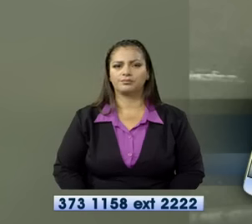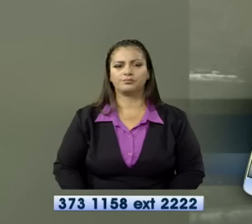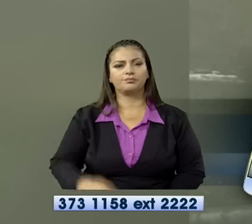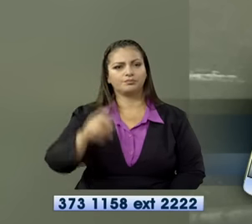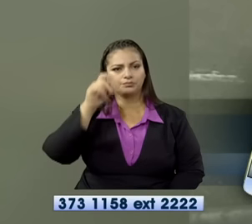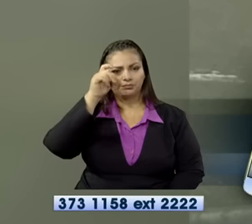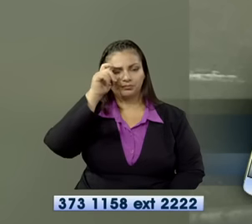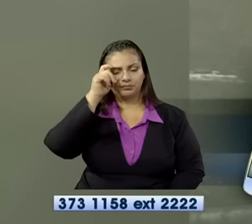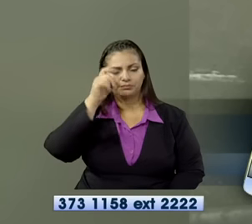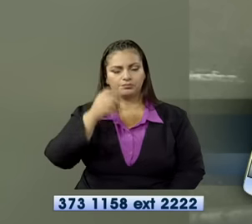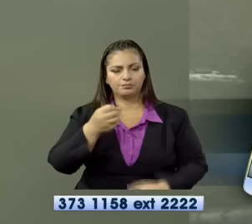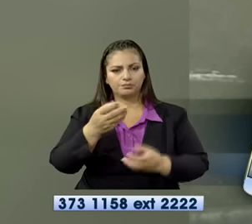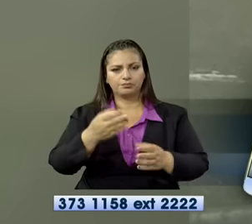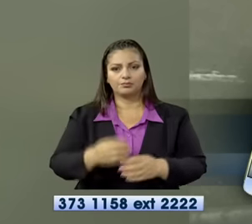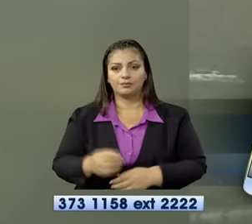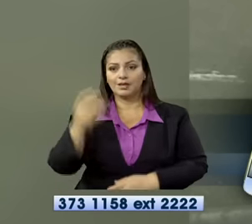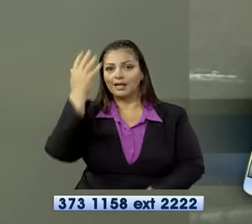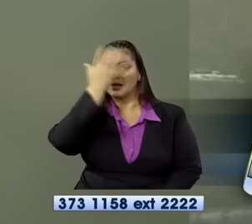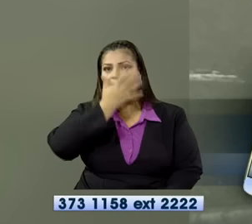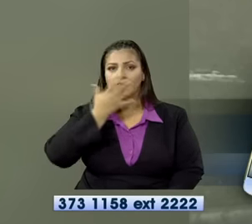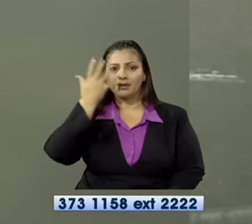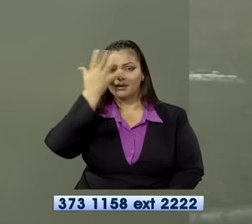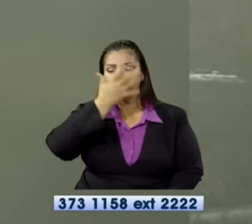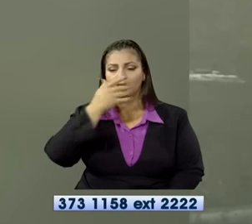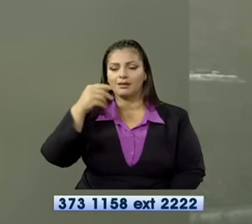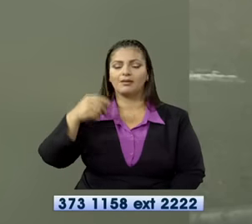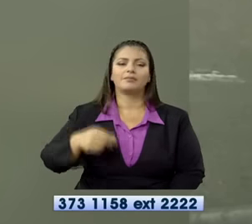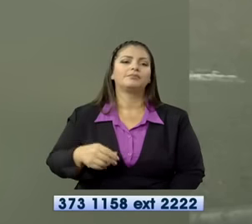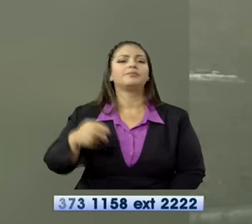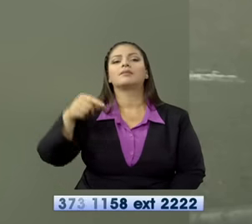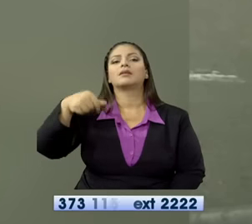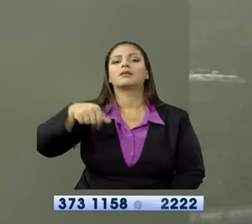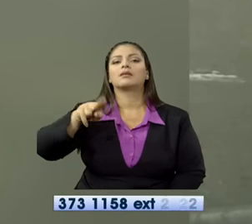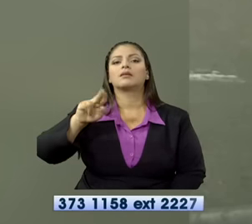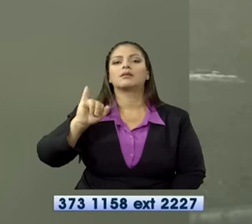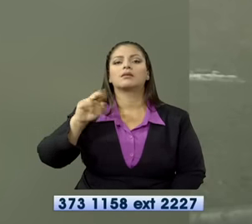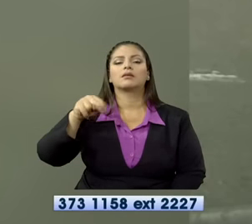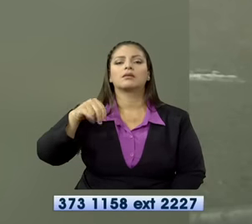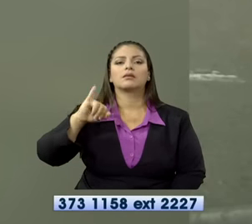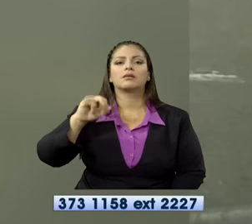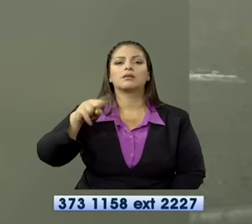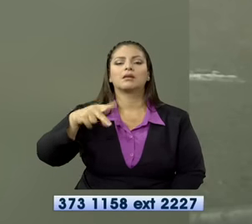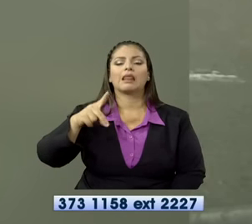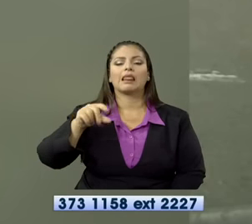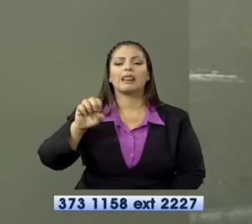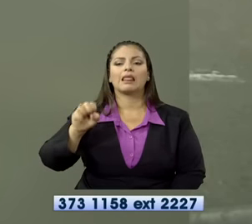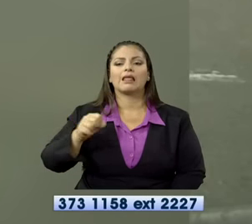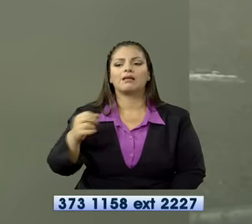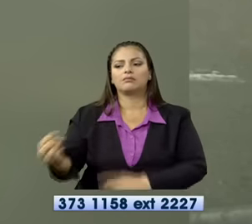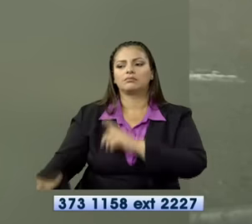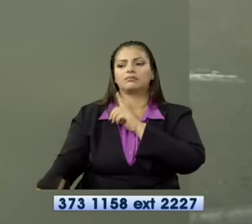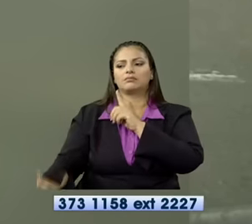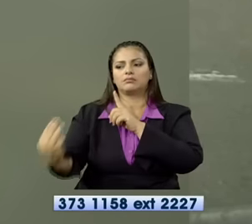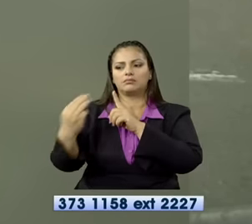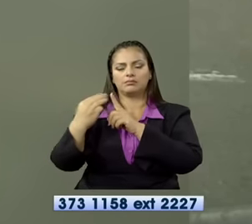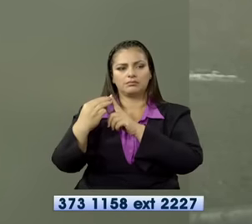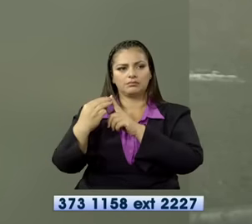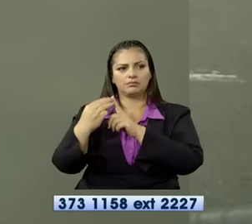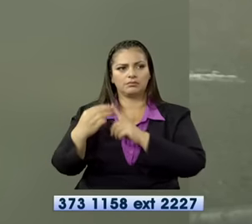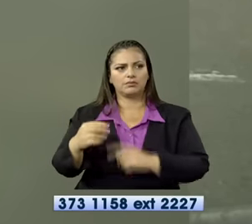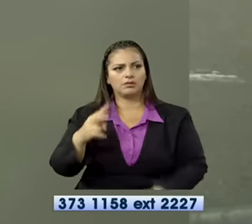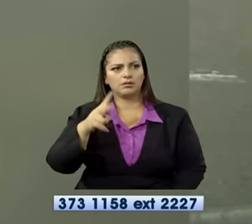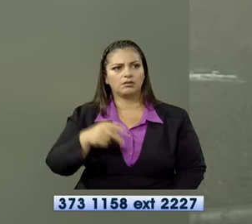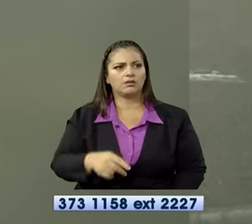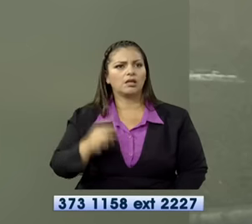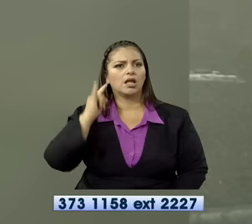provincia de Esmeralda sí No mira qué qué qué irresponsabilidad Mira es esa esa niñita va guindada